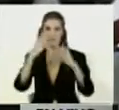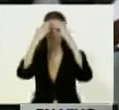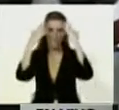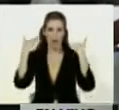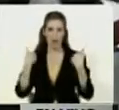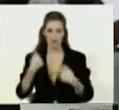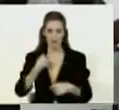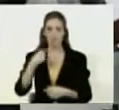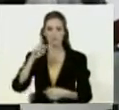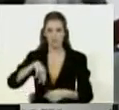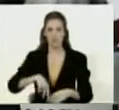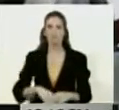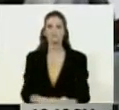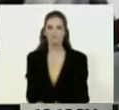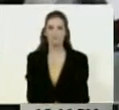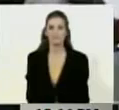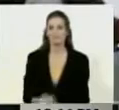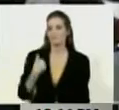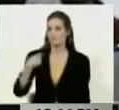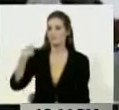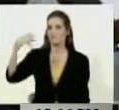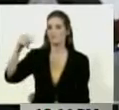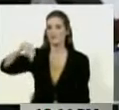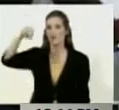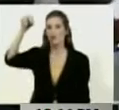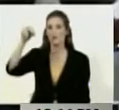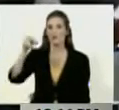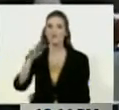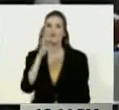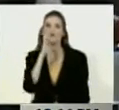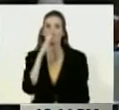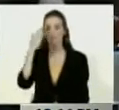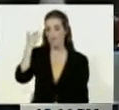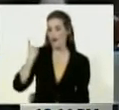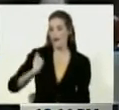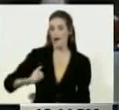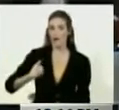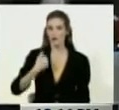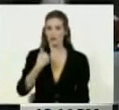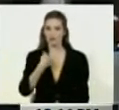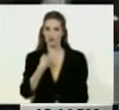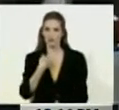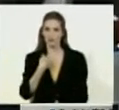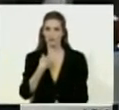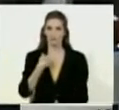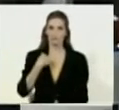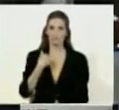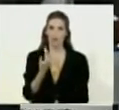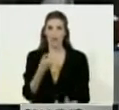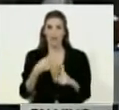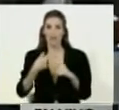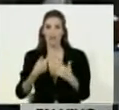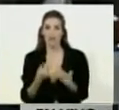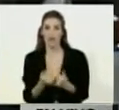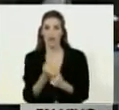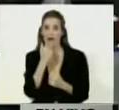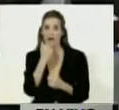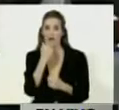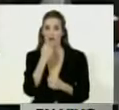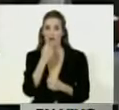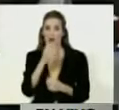largo. Cuando me fui para el norte, lo tenía todavía más largo. Entonces llegué en Agua